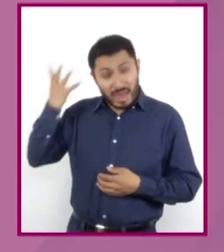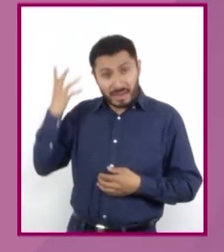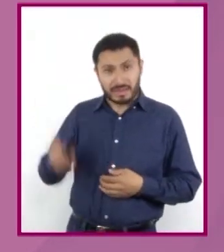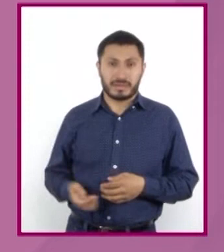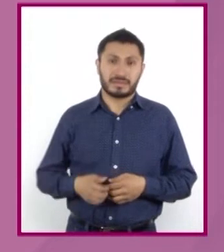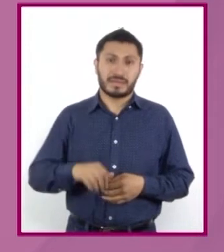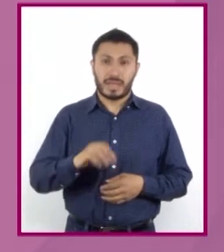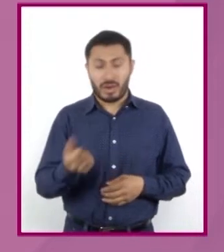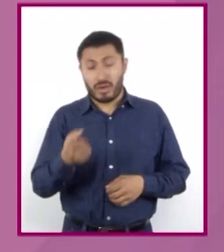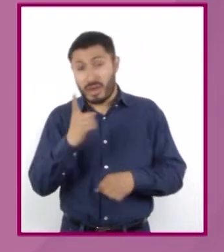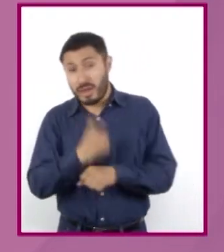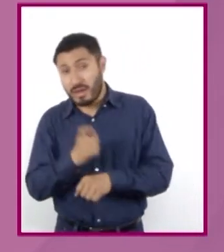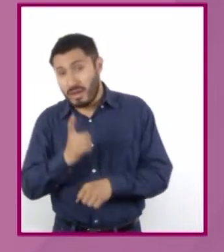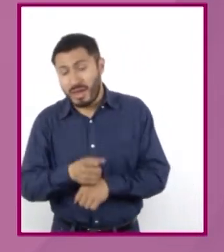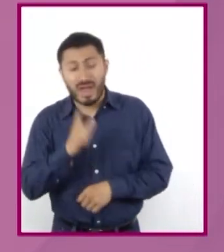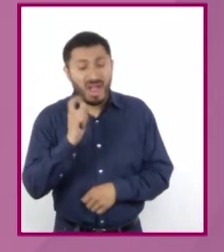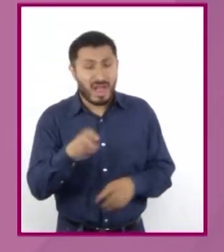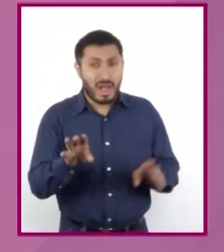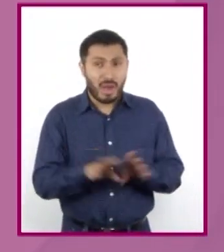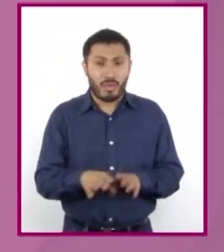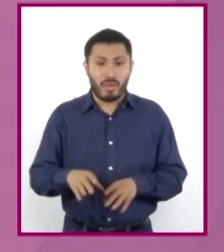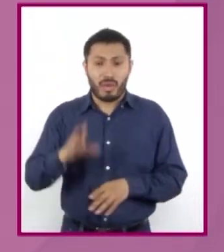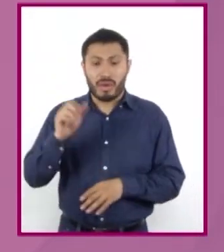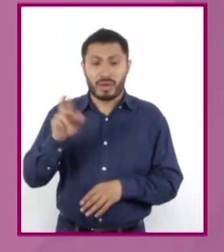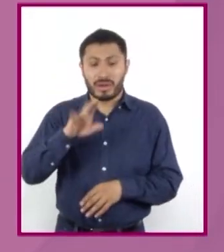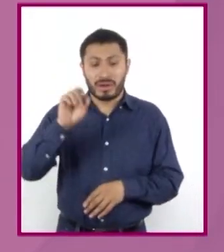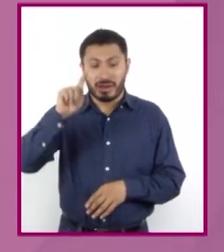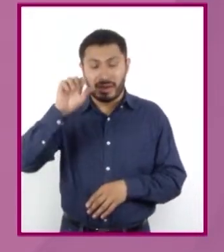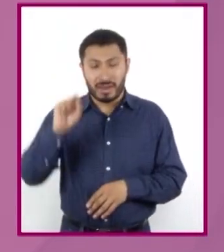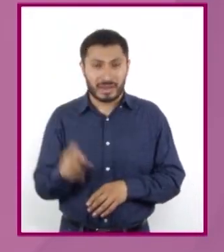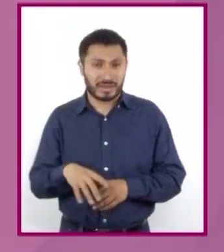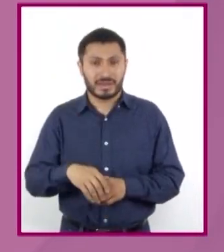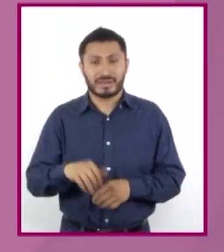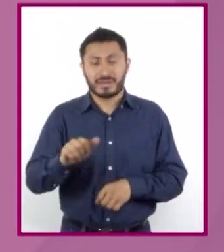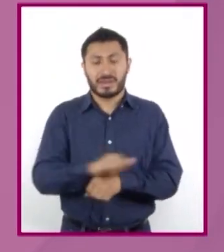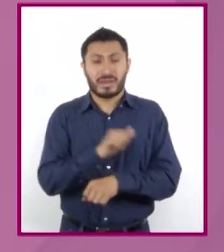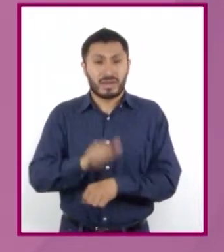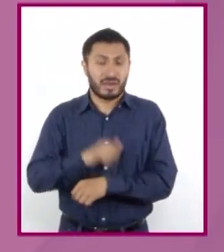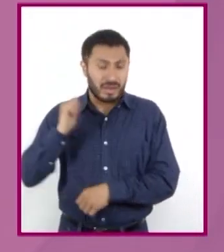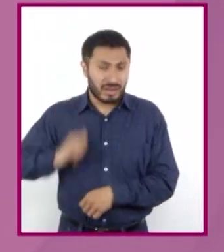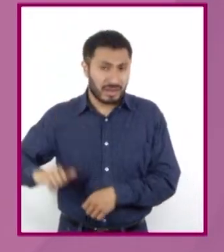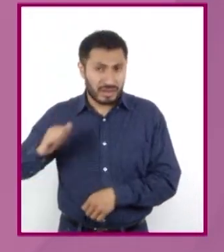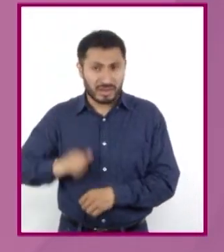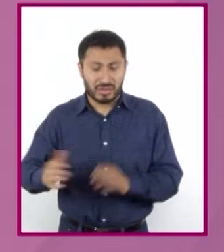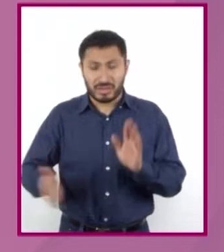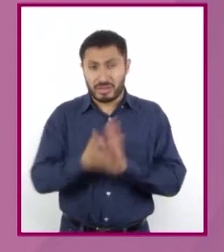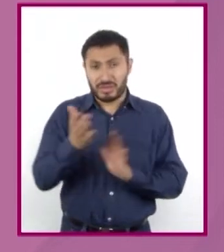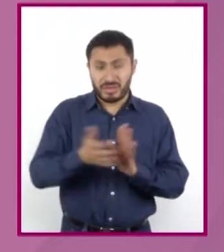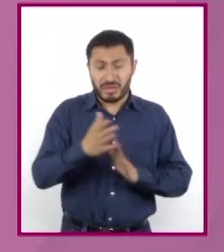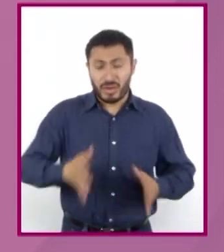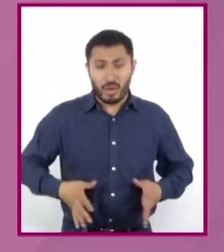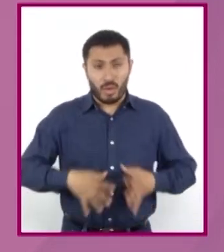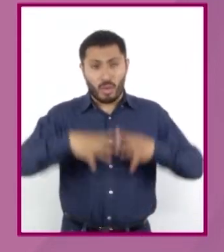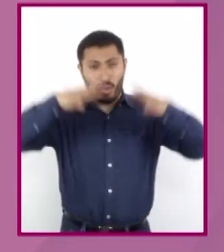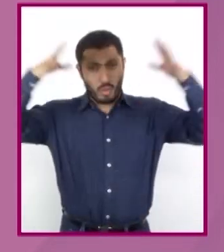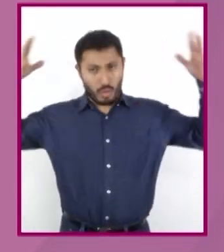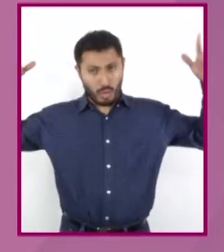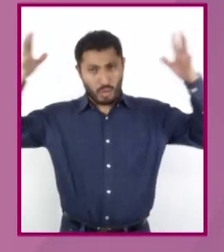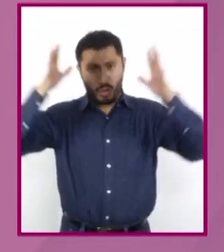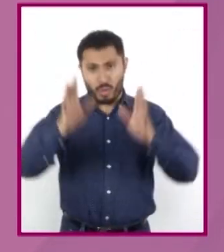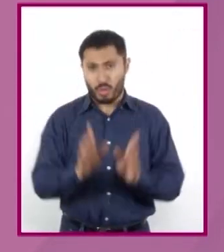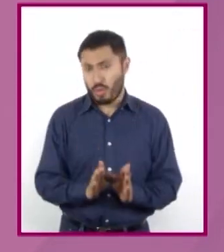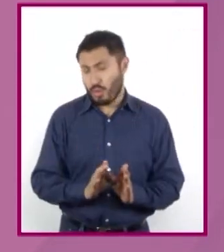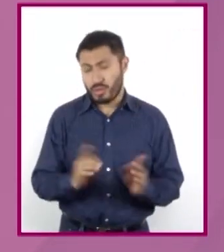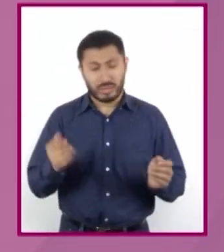son las carretas, los autos antiguos, las construcciones grandes y pequeñas, así como